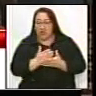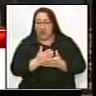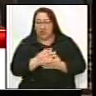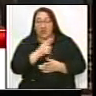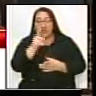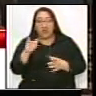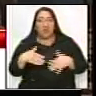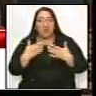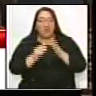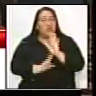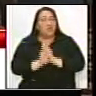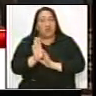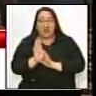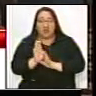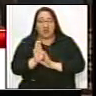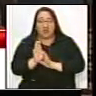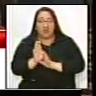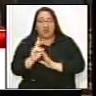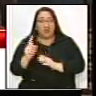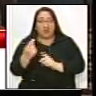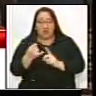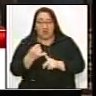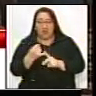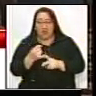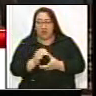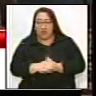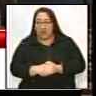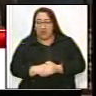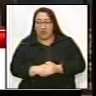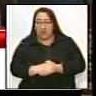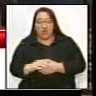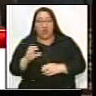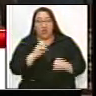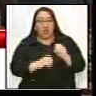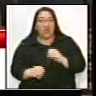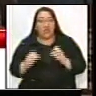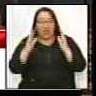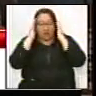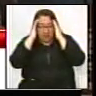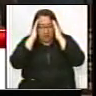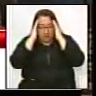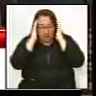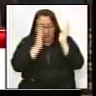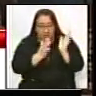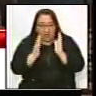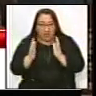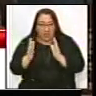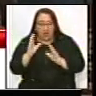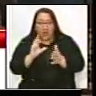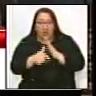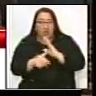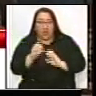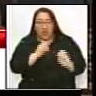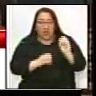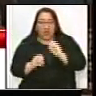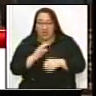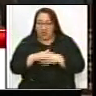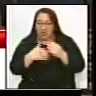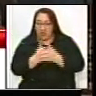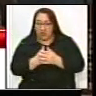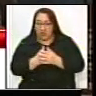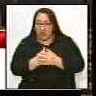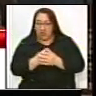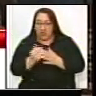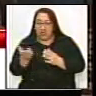ustedes lo pueden superar. Primero, organizarse mentalmente, luego organizarse todos